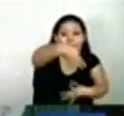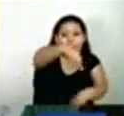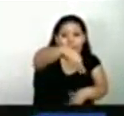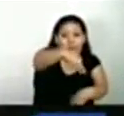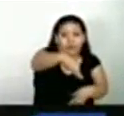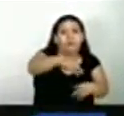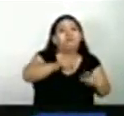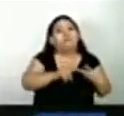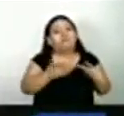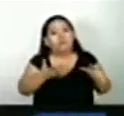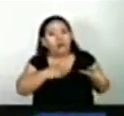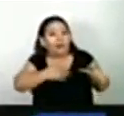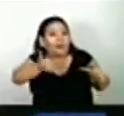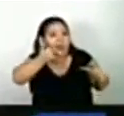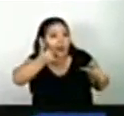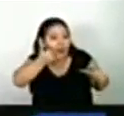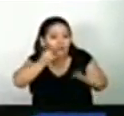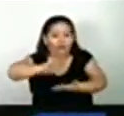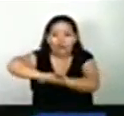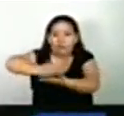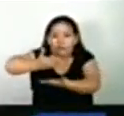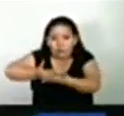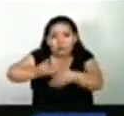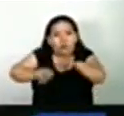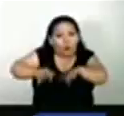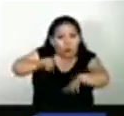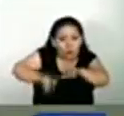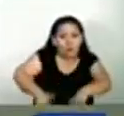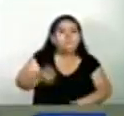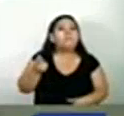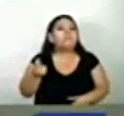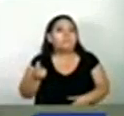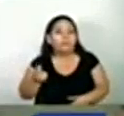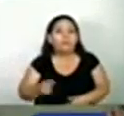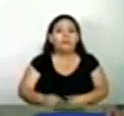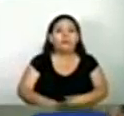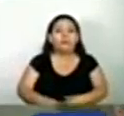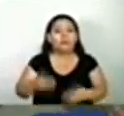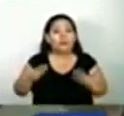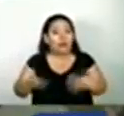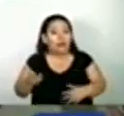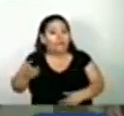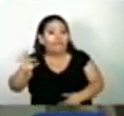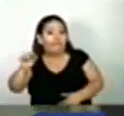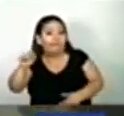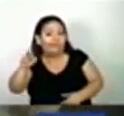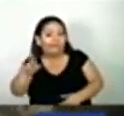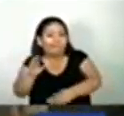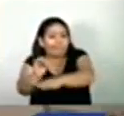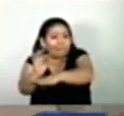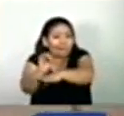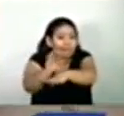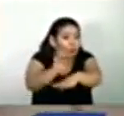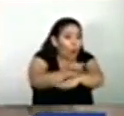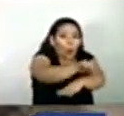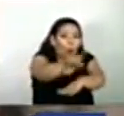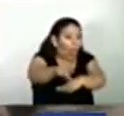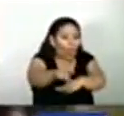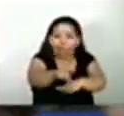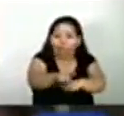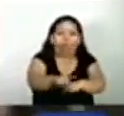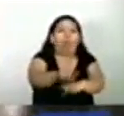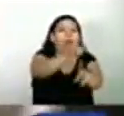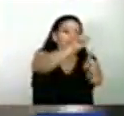Asimismo teléfonos computadoras y dinero en efectivo la fiscalía hizo una serie de recomendaciones para evitar que las